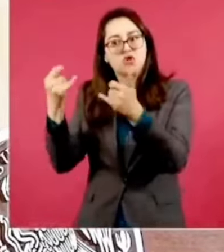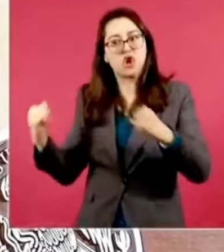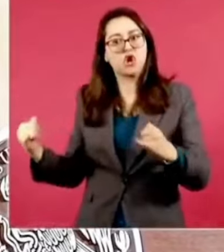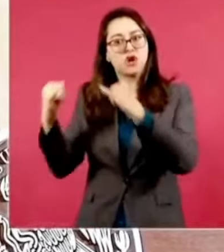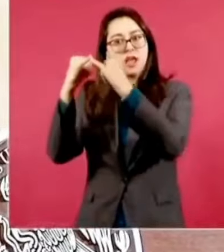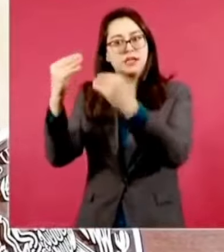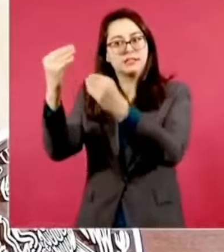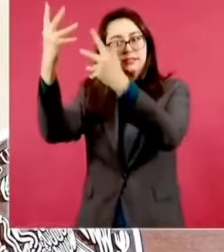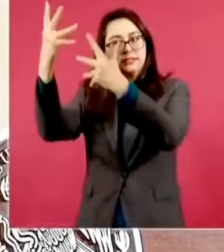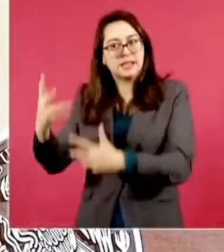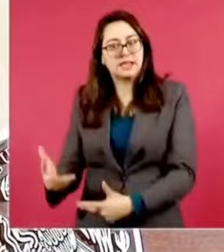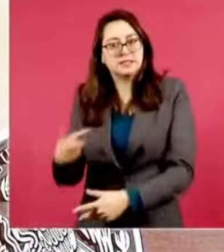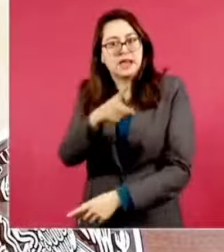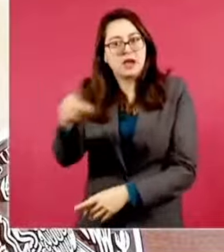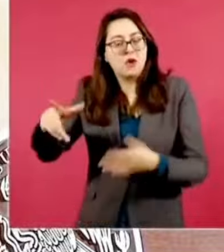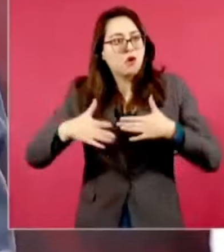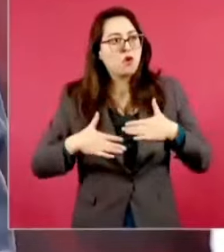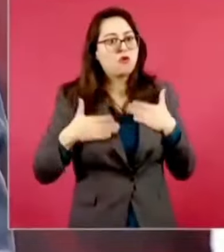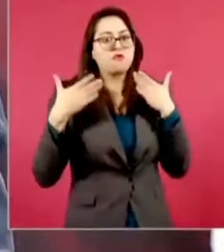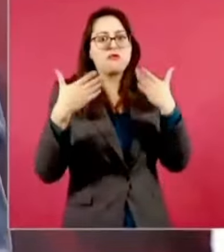Si nosotros